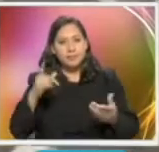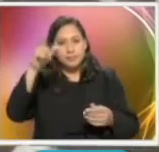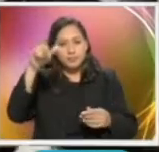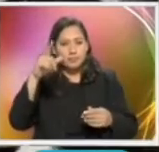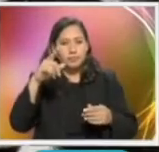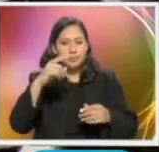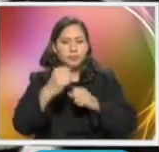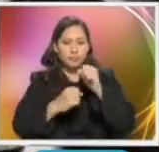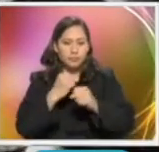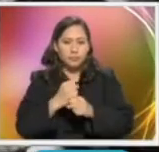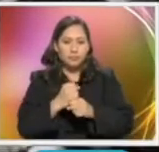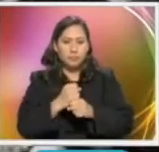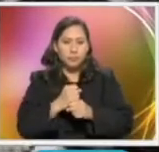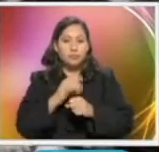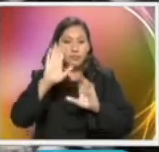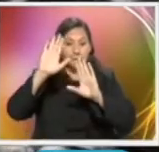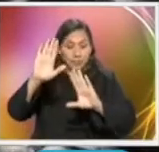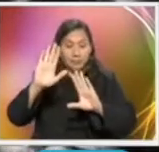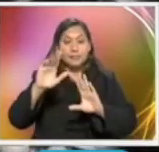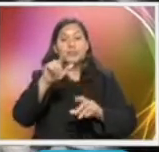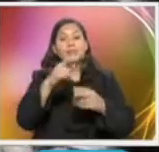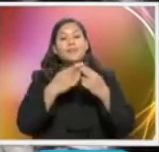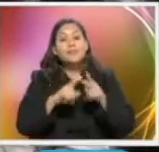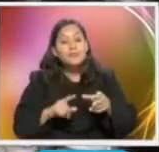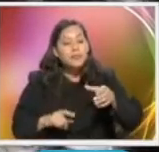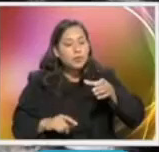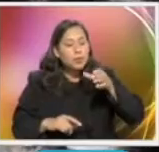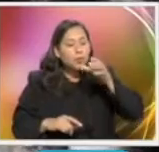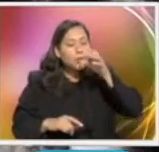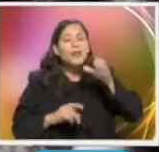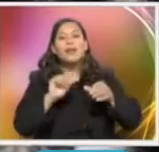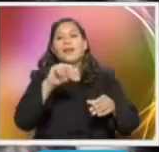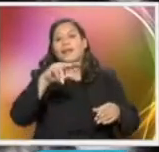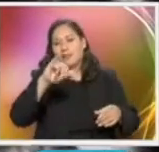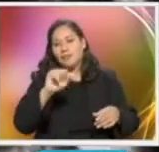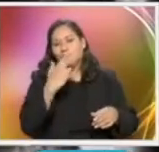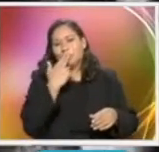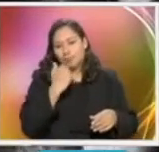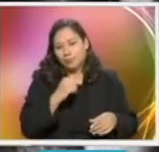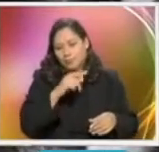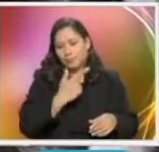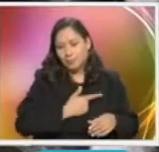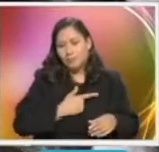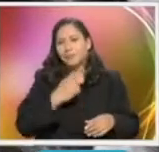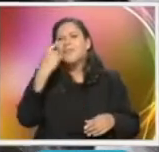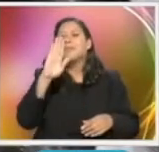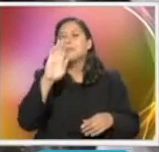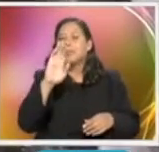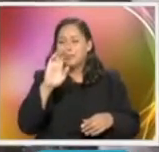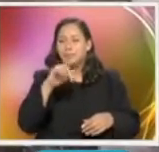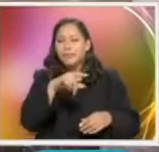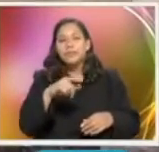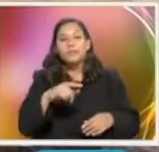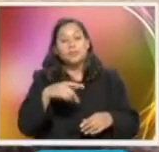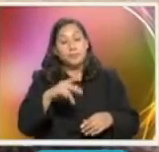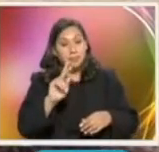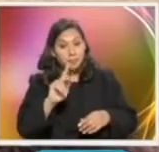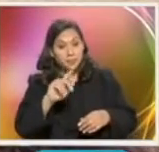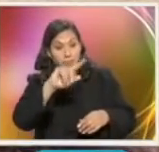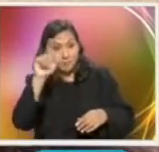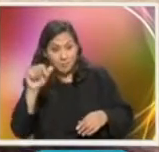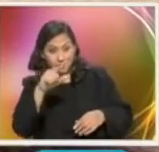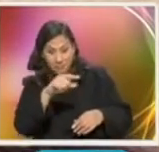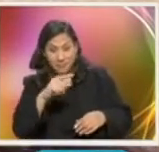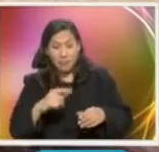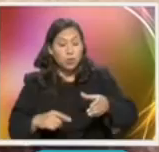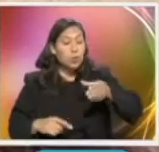digamos, en los últimos años de su vida, y empieza a beber, pero anís dulce era lo que le gustaba. Pero fuera de ahí, en ningún otro momento de su vida no era alguien